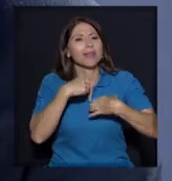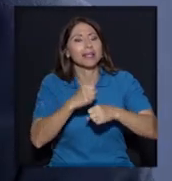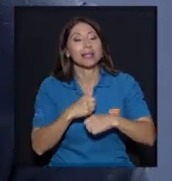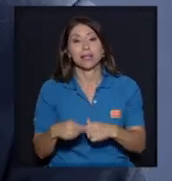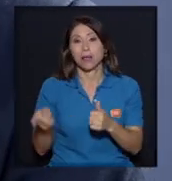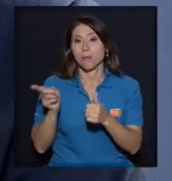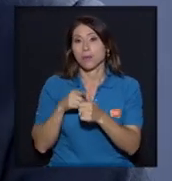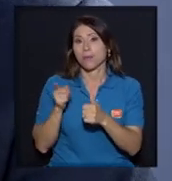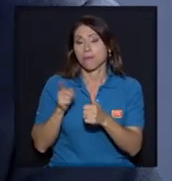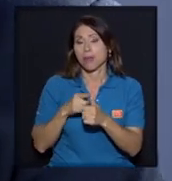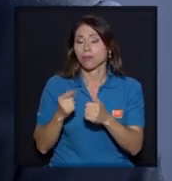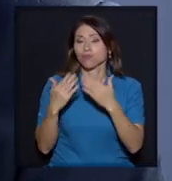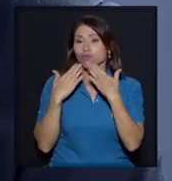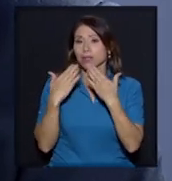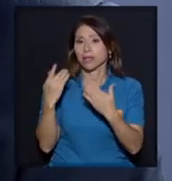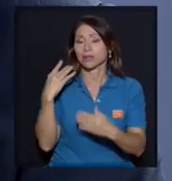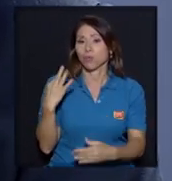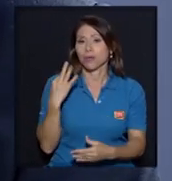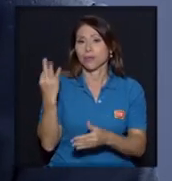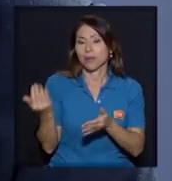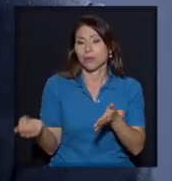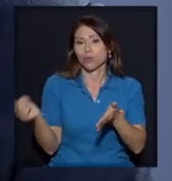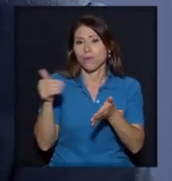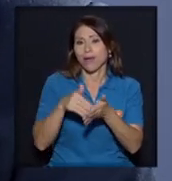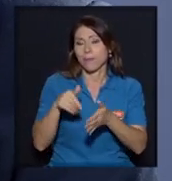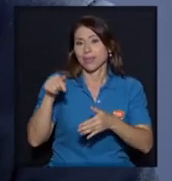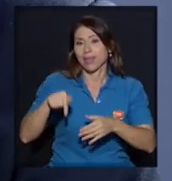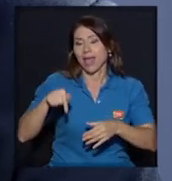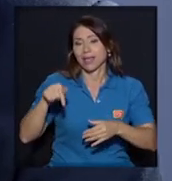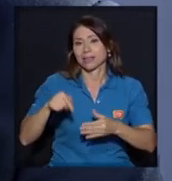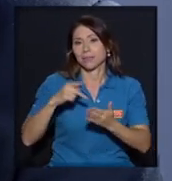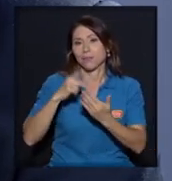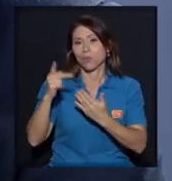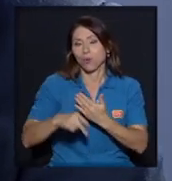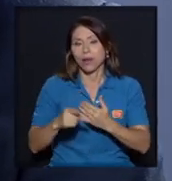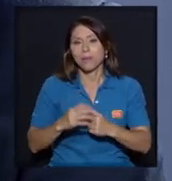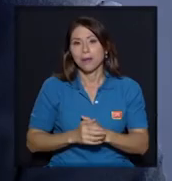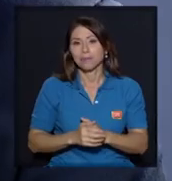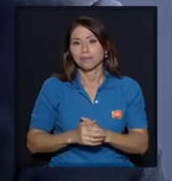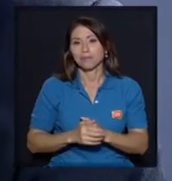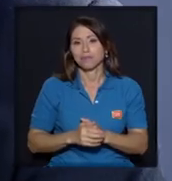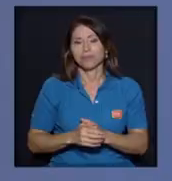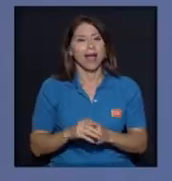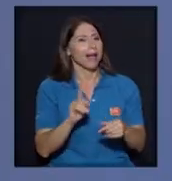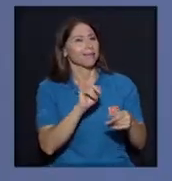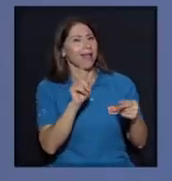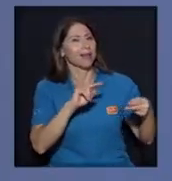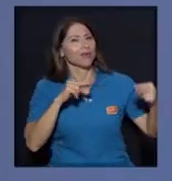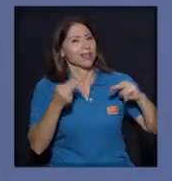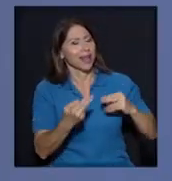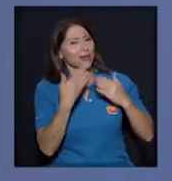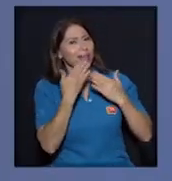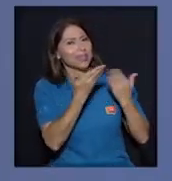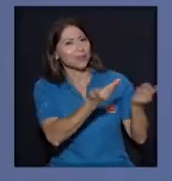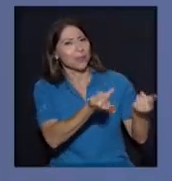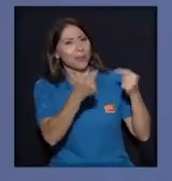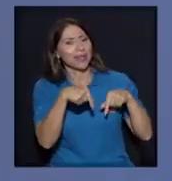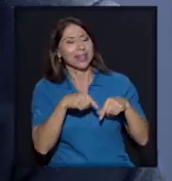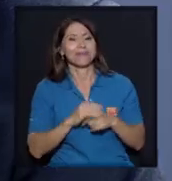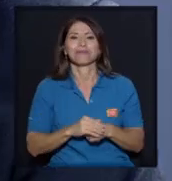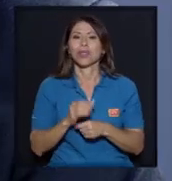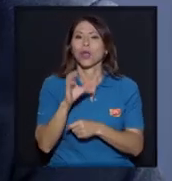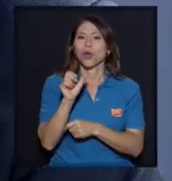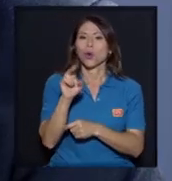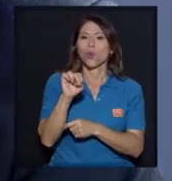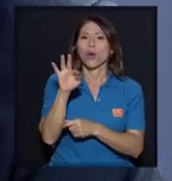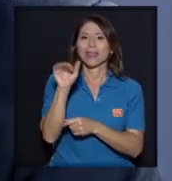muchas gracias, don Juan Rafael, por invitarme nuevamente a este programa. Al contrario, gracias a usted por venir. Las cuentas nacionales lo que